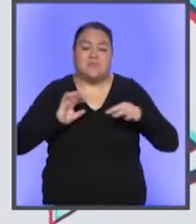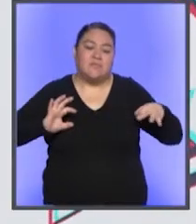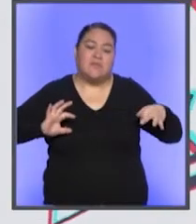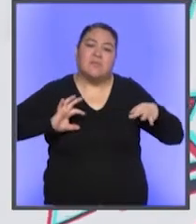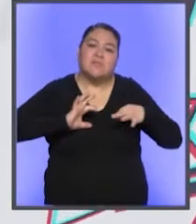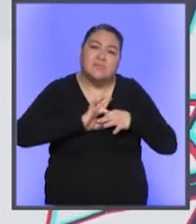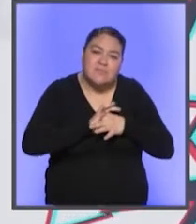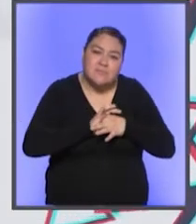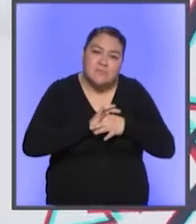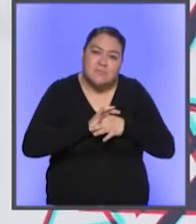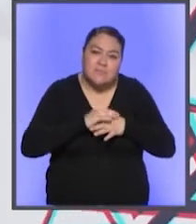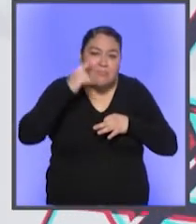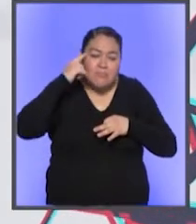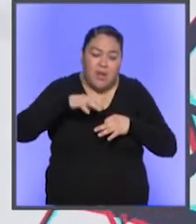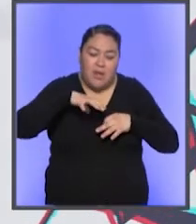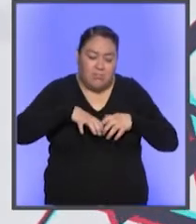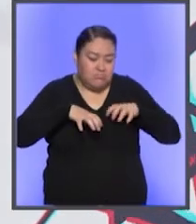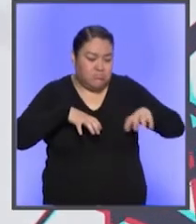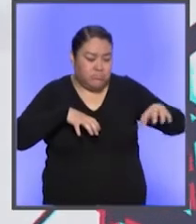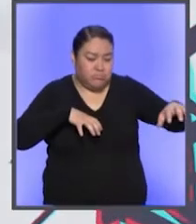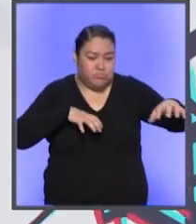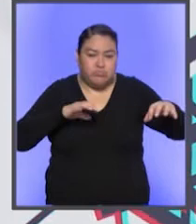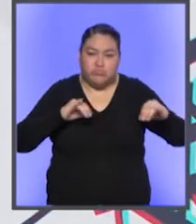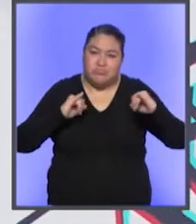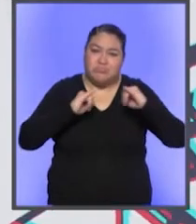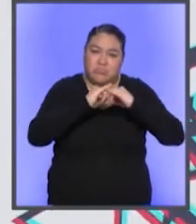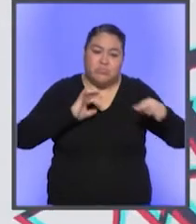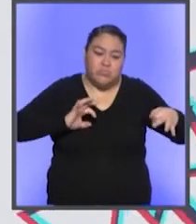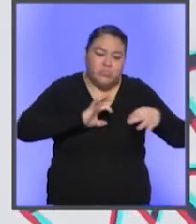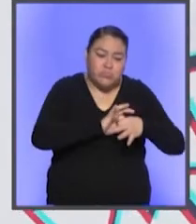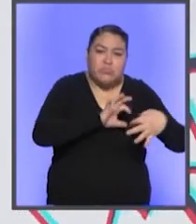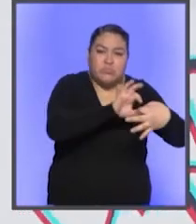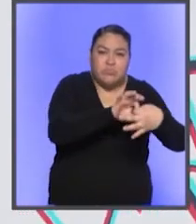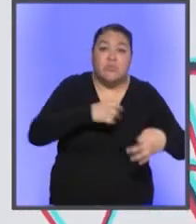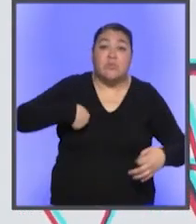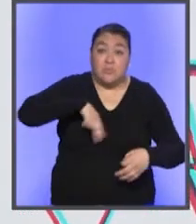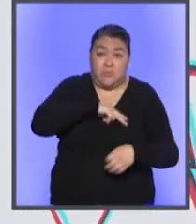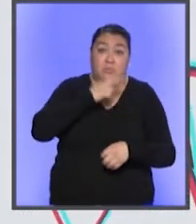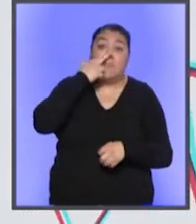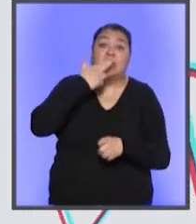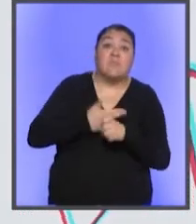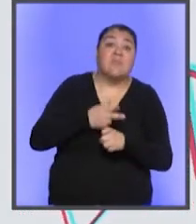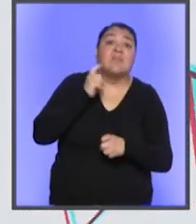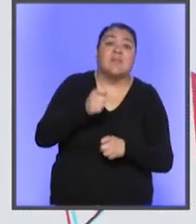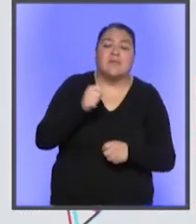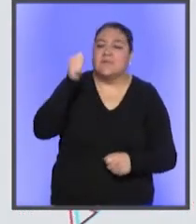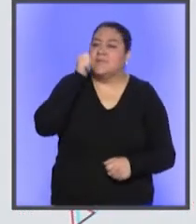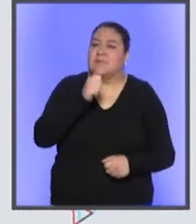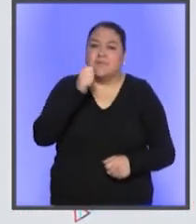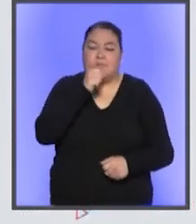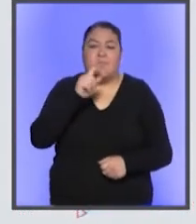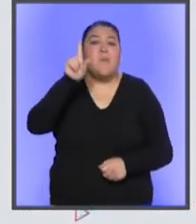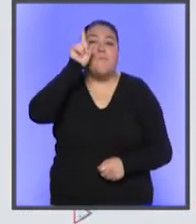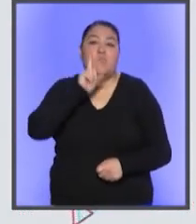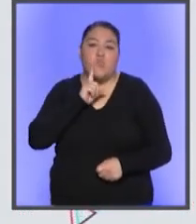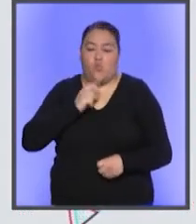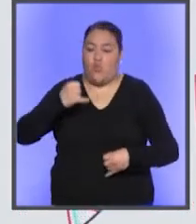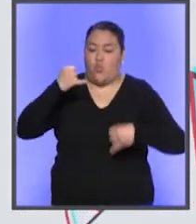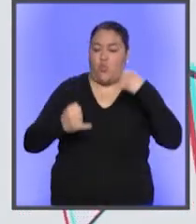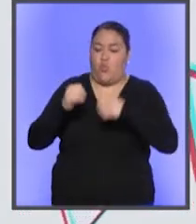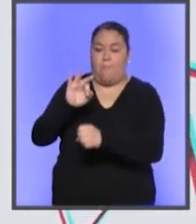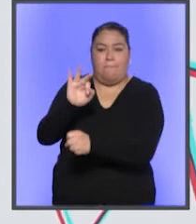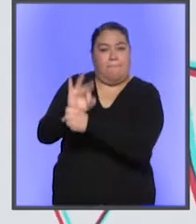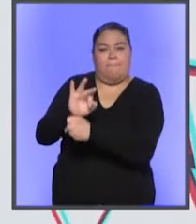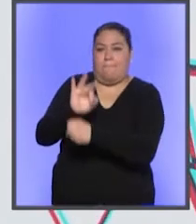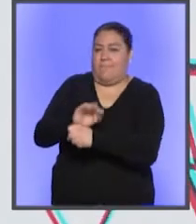vincularnos transversalmente para ejercerlo y la obligación nuestra bueno es juzgar con perspectiva de género